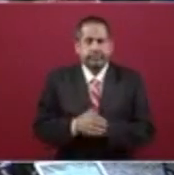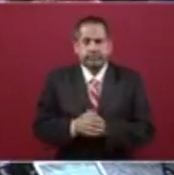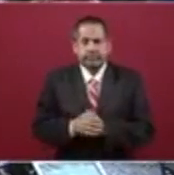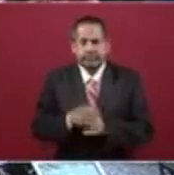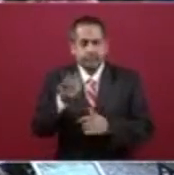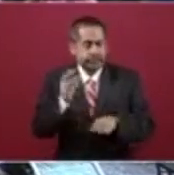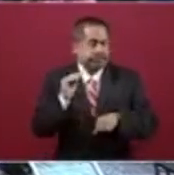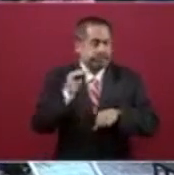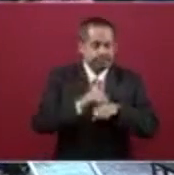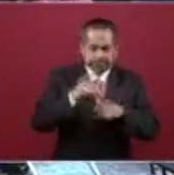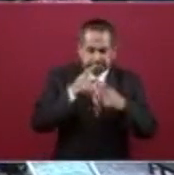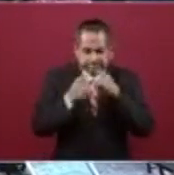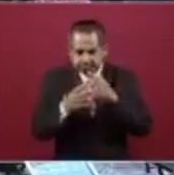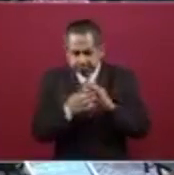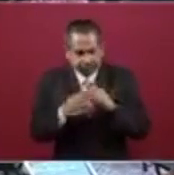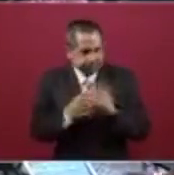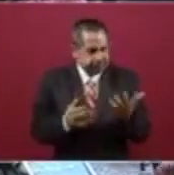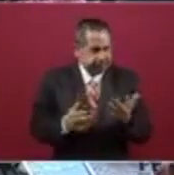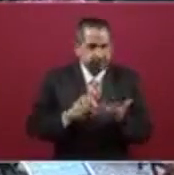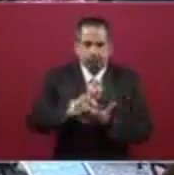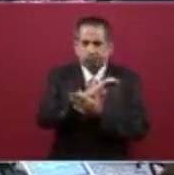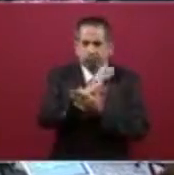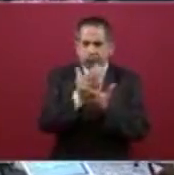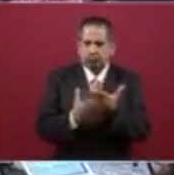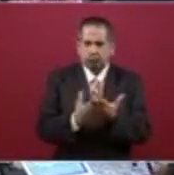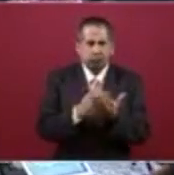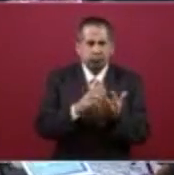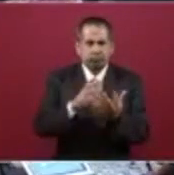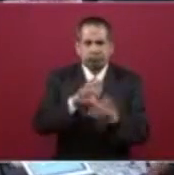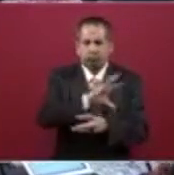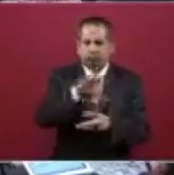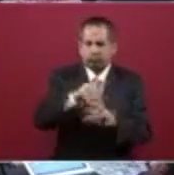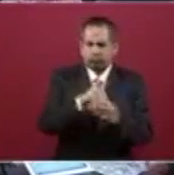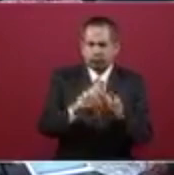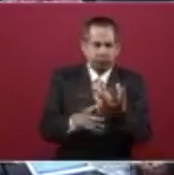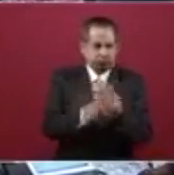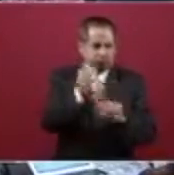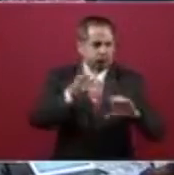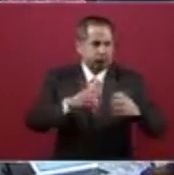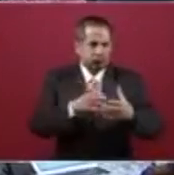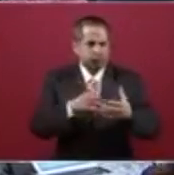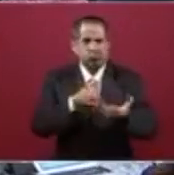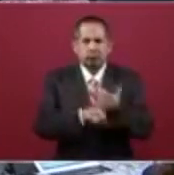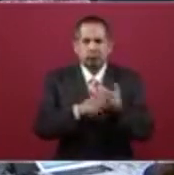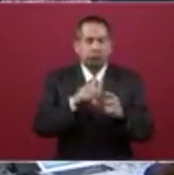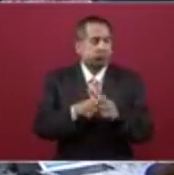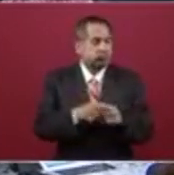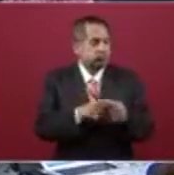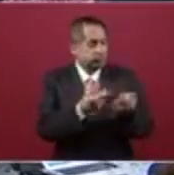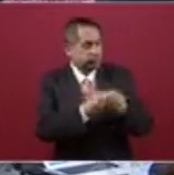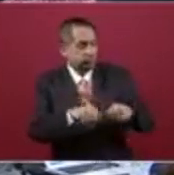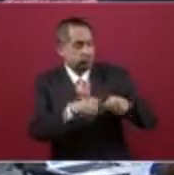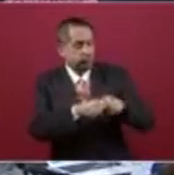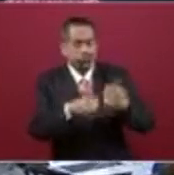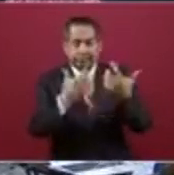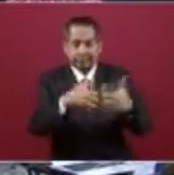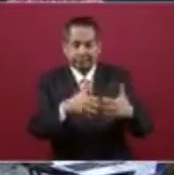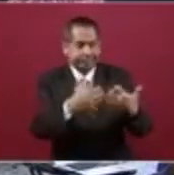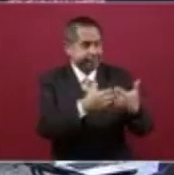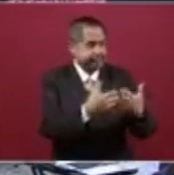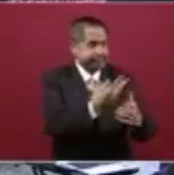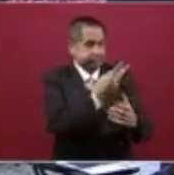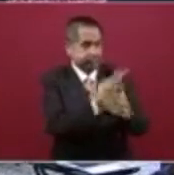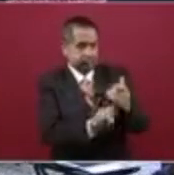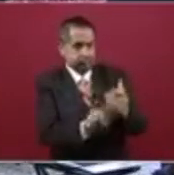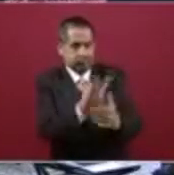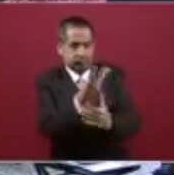instauraron entonces contratos integrales a partir de consorcios de empresas, de dos